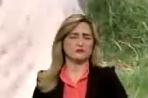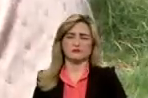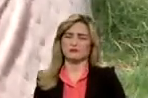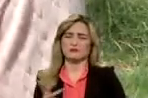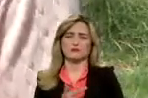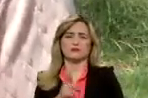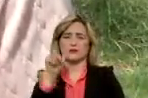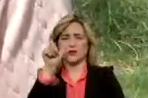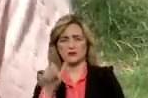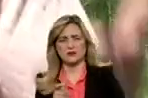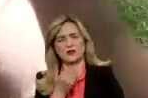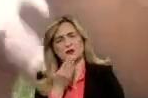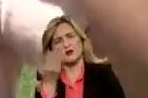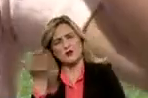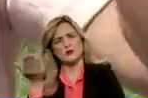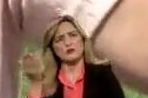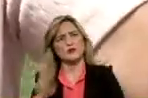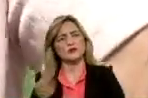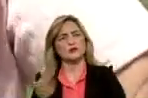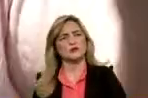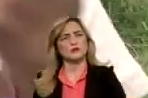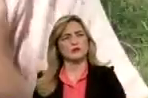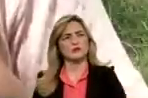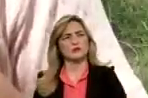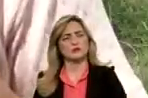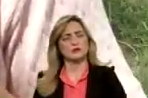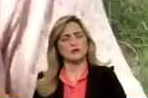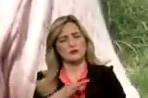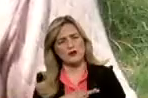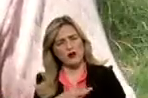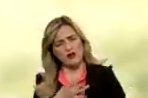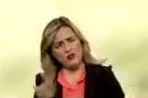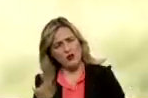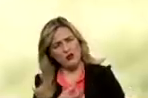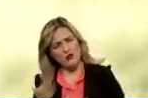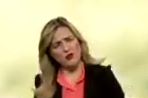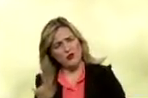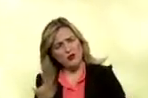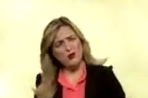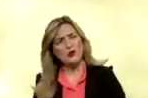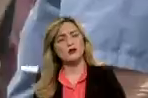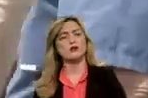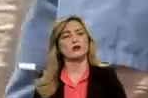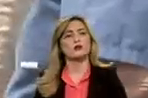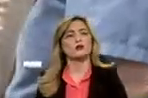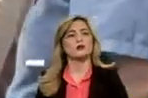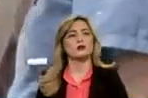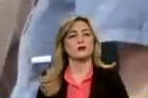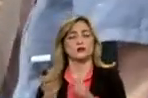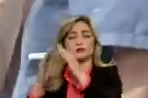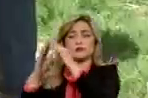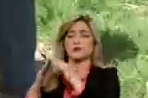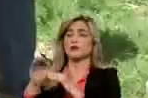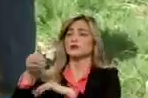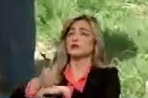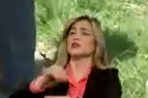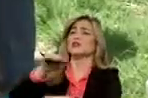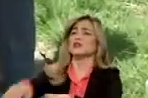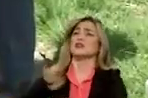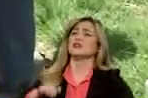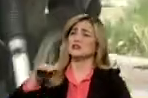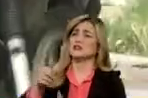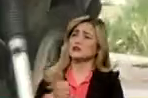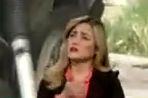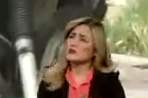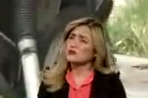peor a un ser humano, o sea que tenga un poquito de dolor. Ellos en constantes ocasiones pidieron la ayuda de las autoridades